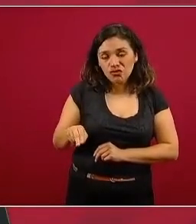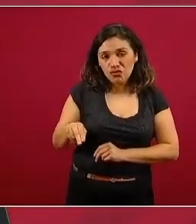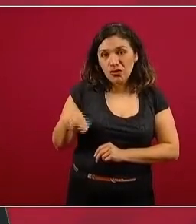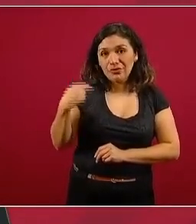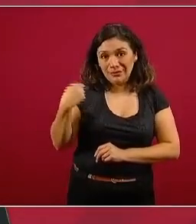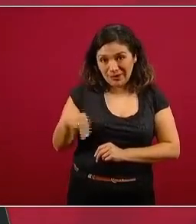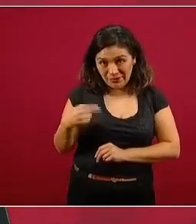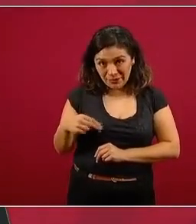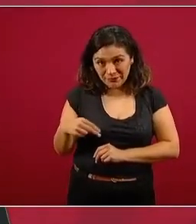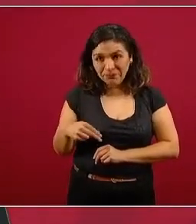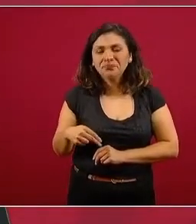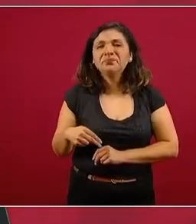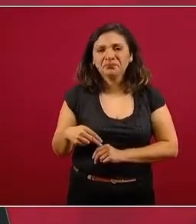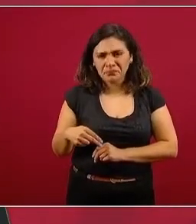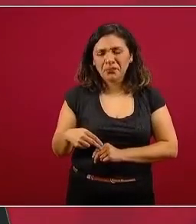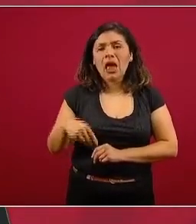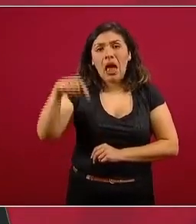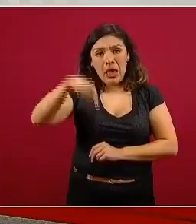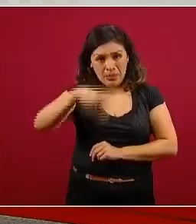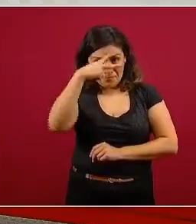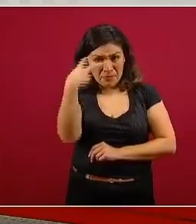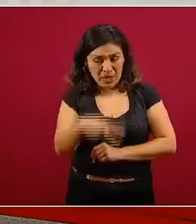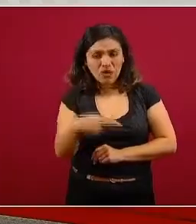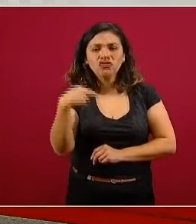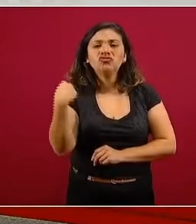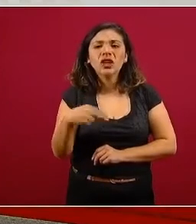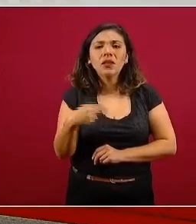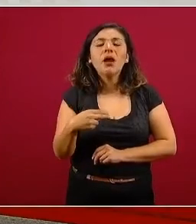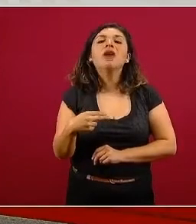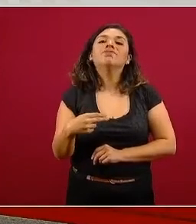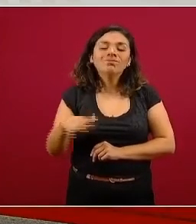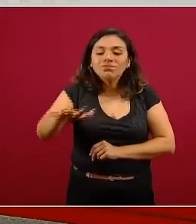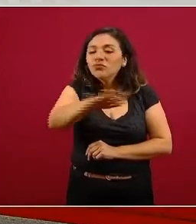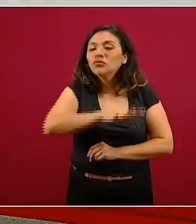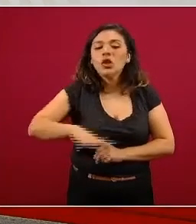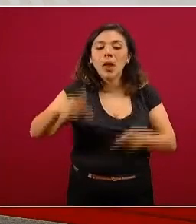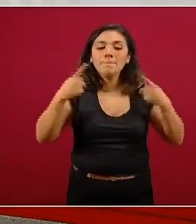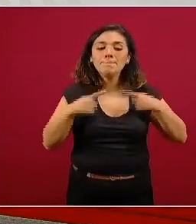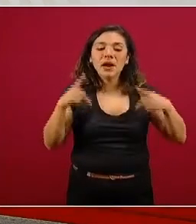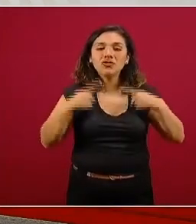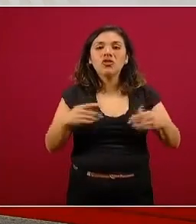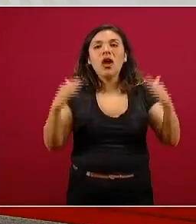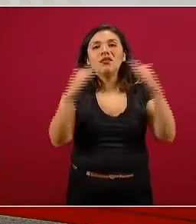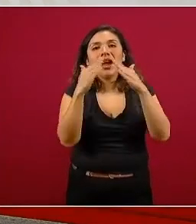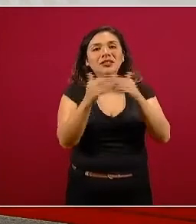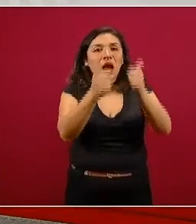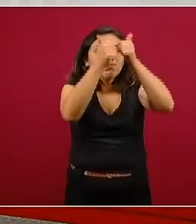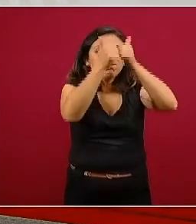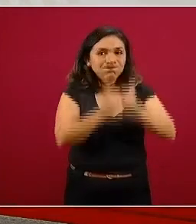comunitaria. Su expresión en México se llamó Jornada Nacional de Sana Distancia.